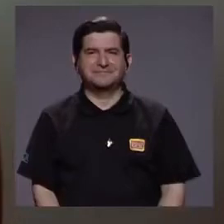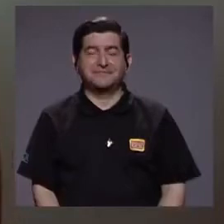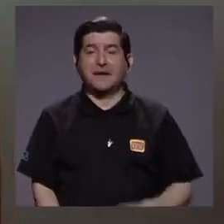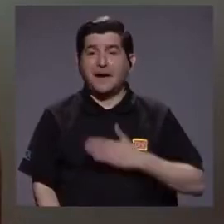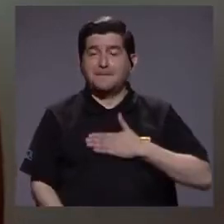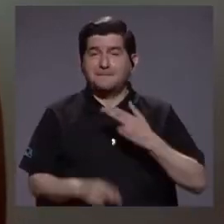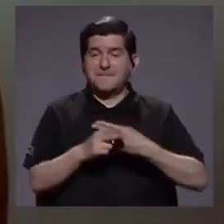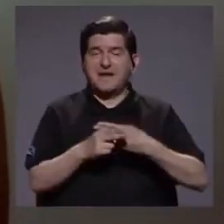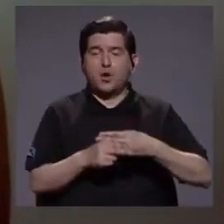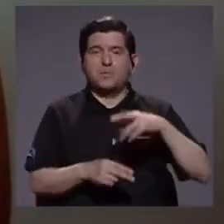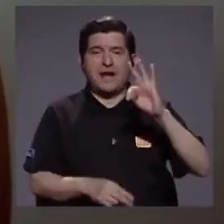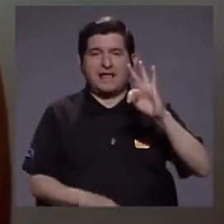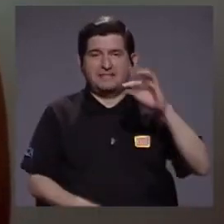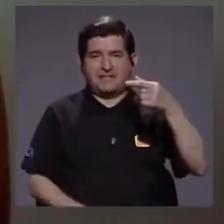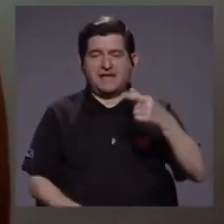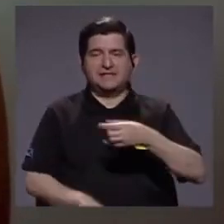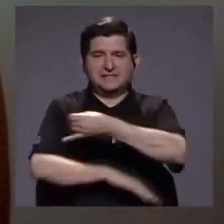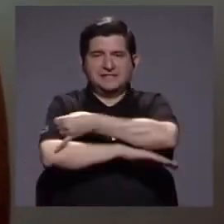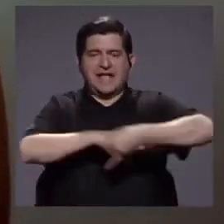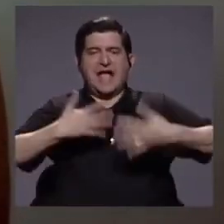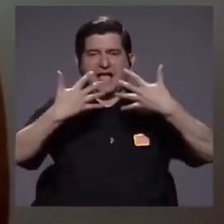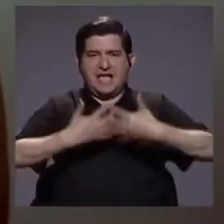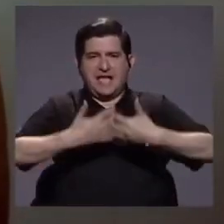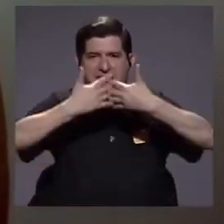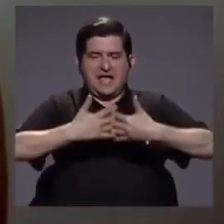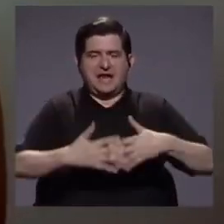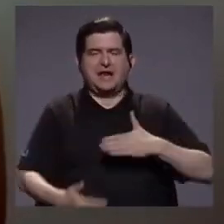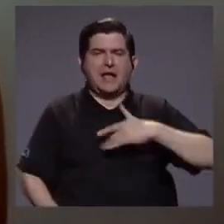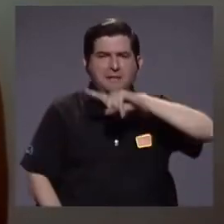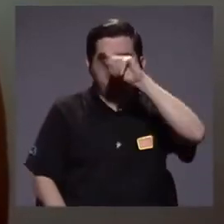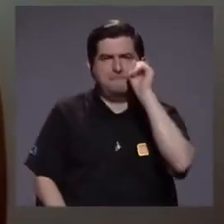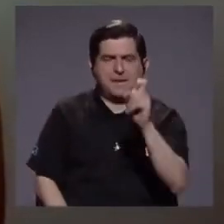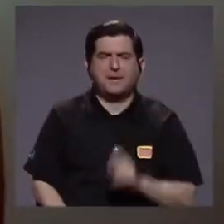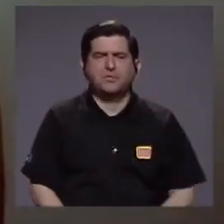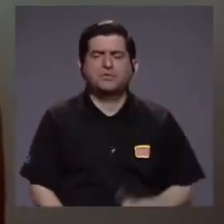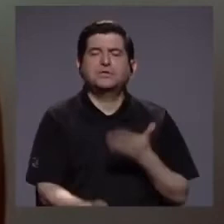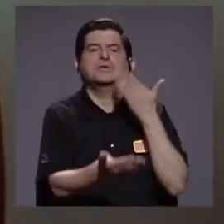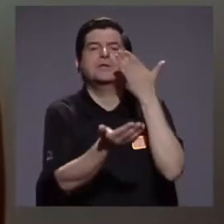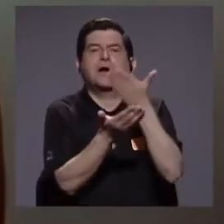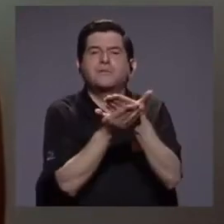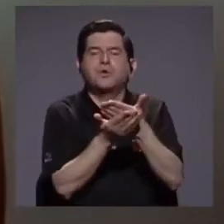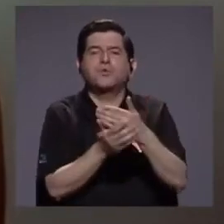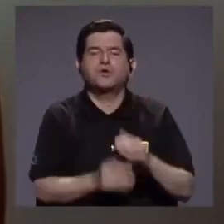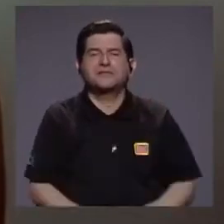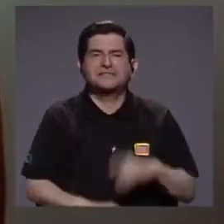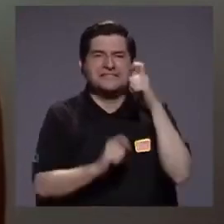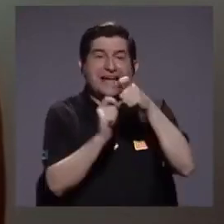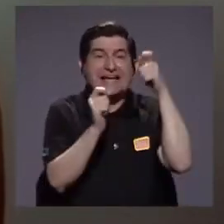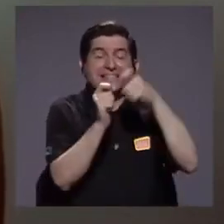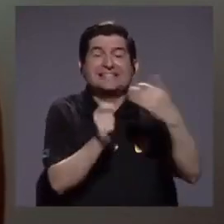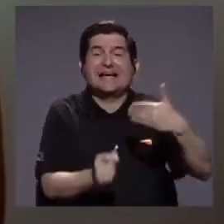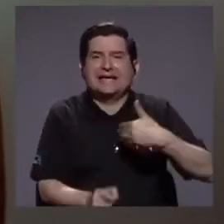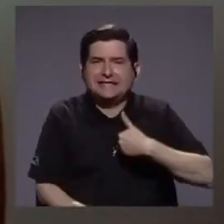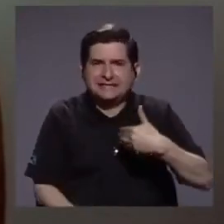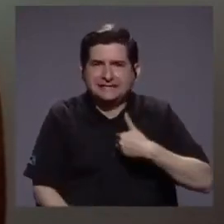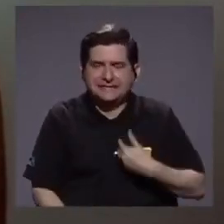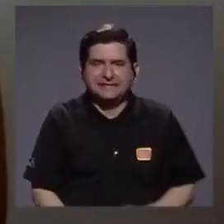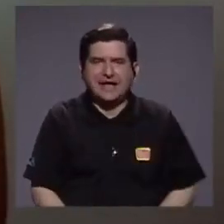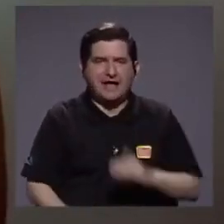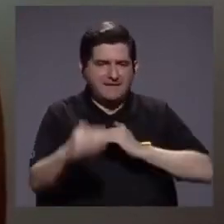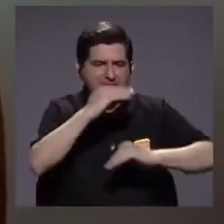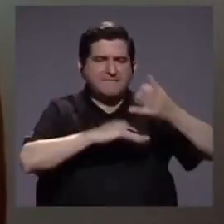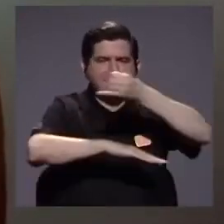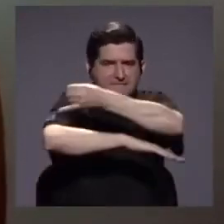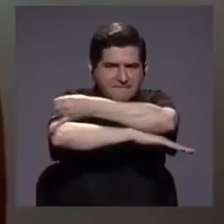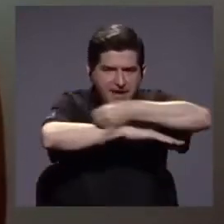Mi nombre es Tracy Granados, de Ingeniería Industrial, y mi pregunta es, ¿qué propuestas puntuales tienen para la Facultad